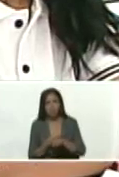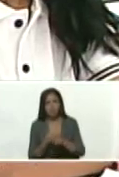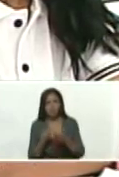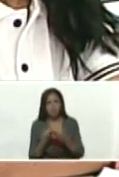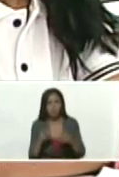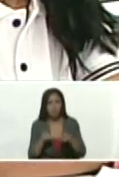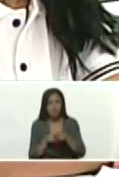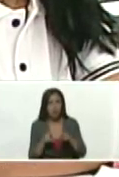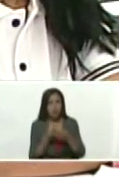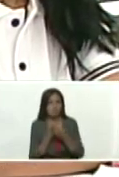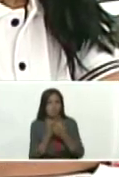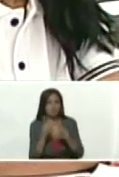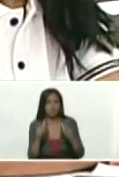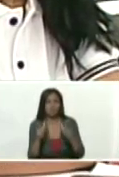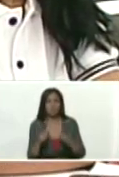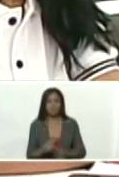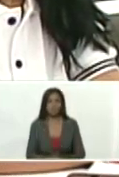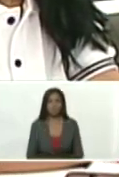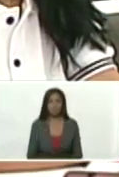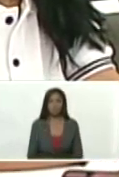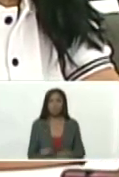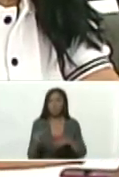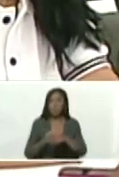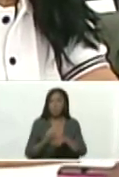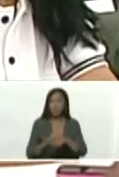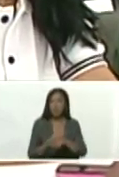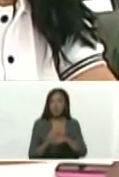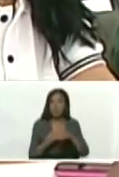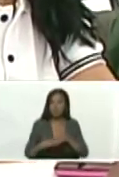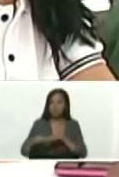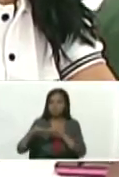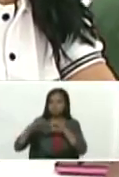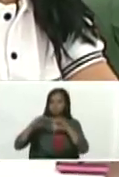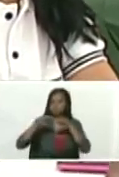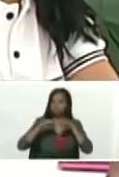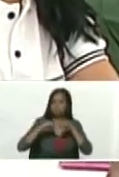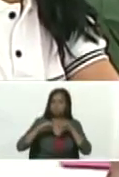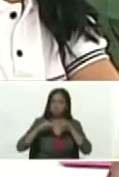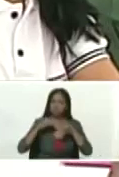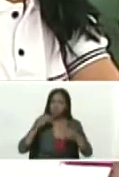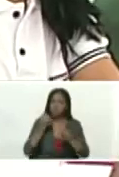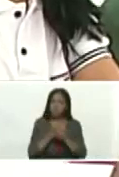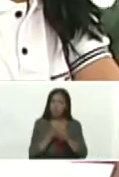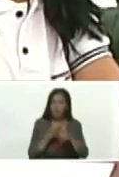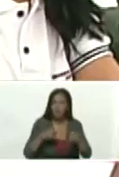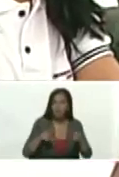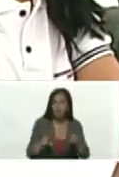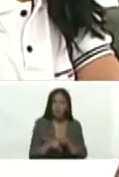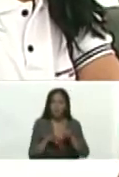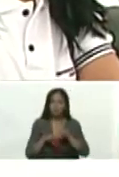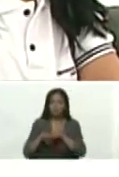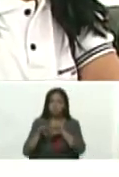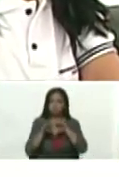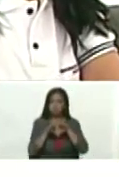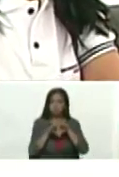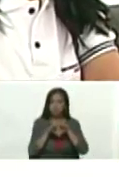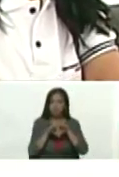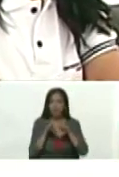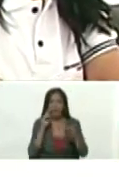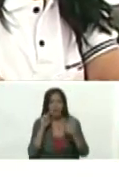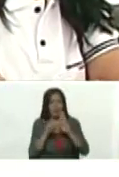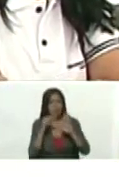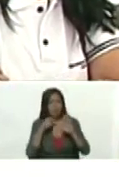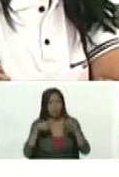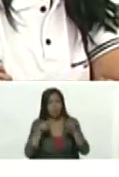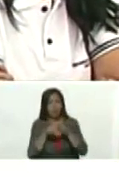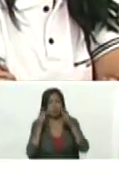libertad, un gobierno para la igualdad, en el concepto de Simón Rodríguez. La misión